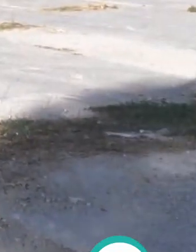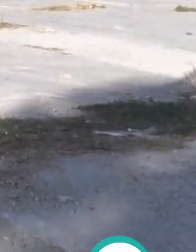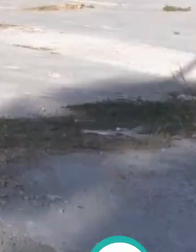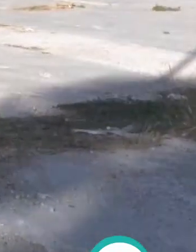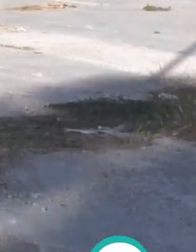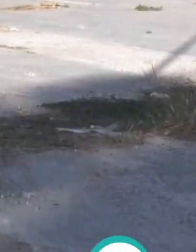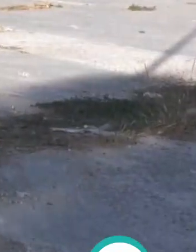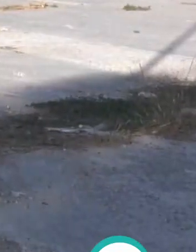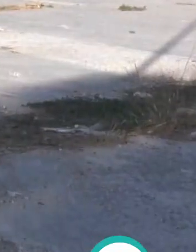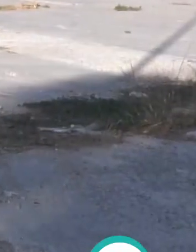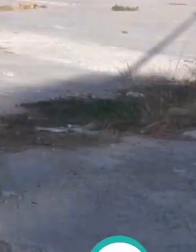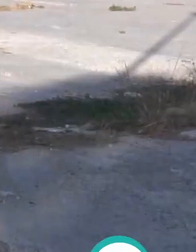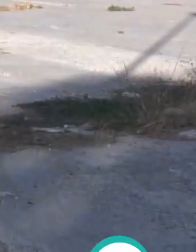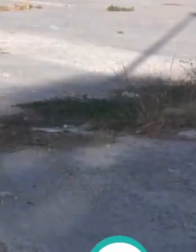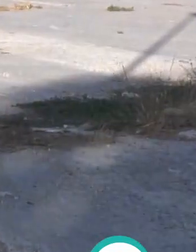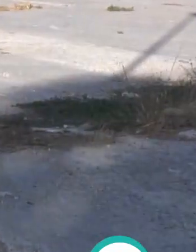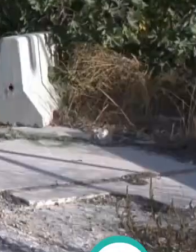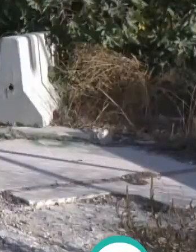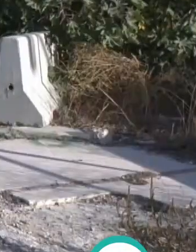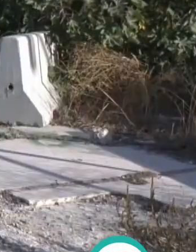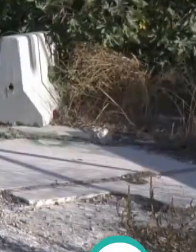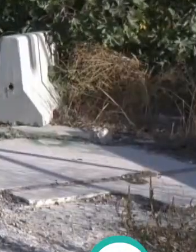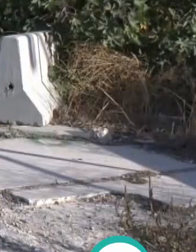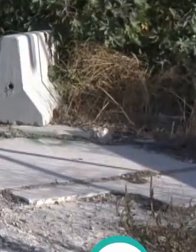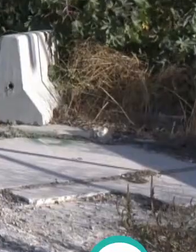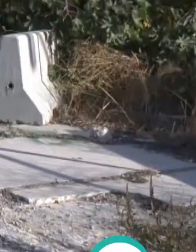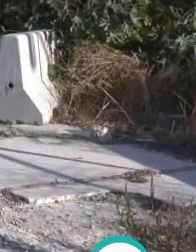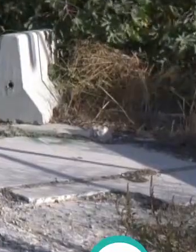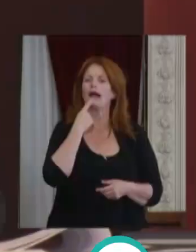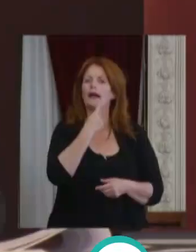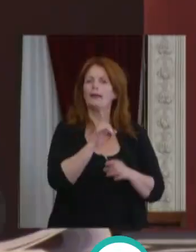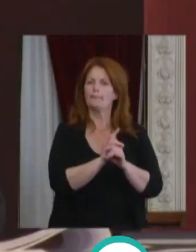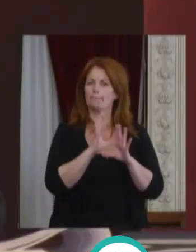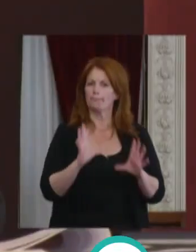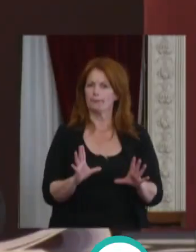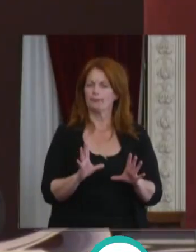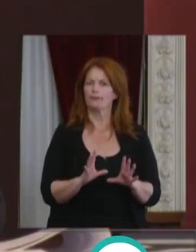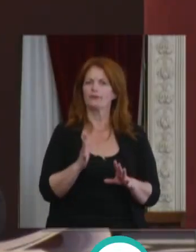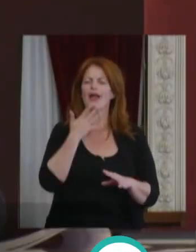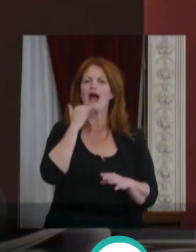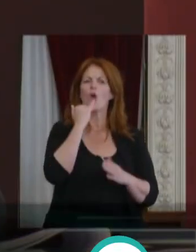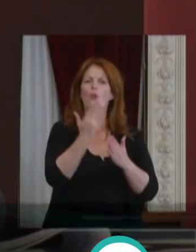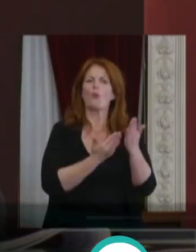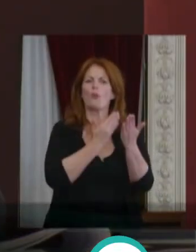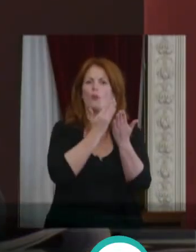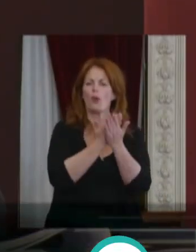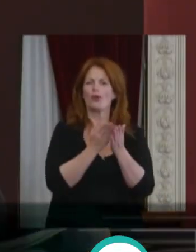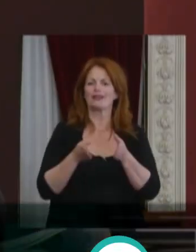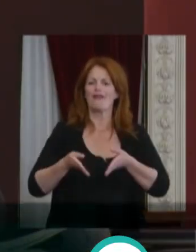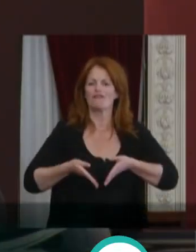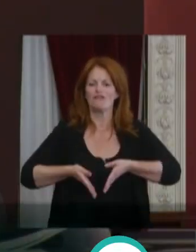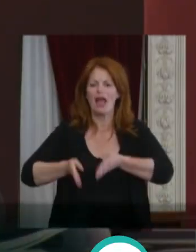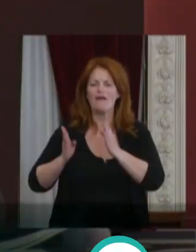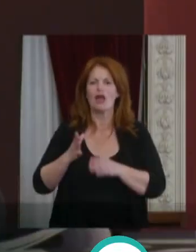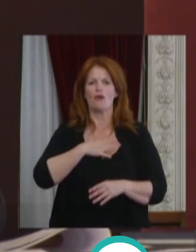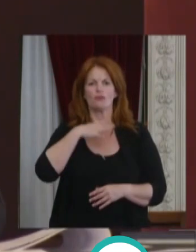infraestructuras, vivienda y posibilidad de inversión industrial. Nosotros lo que estamos diciendo es muy claro. Hay una propuesta viable,